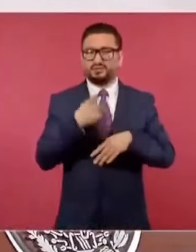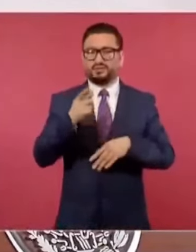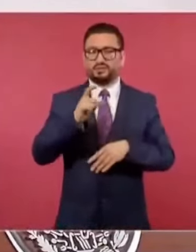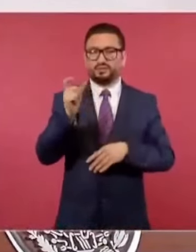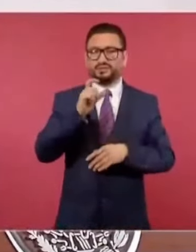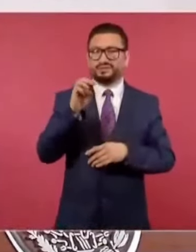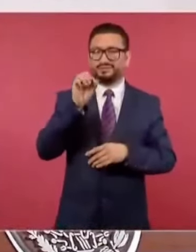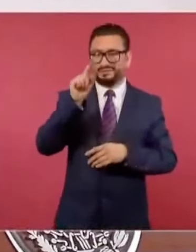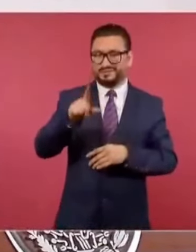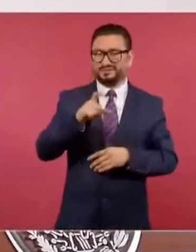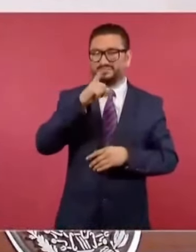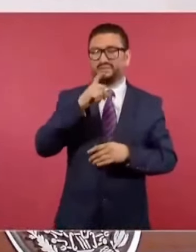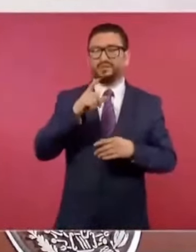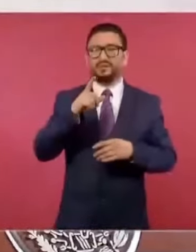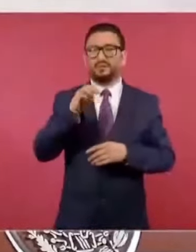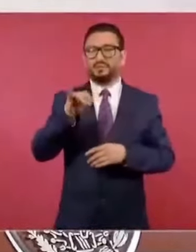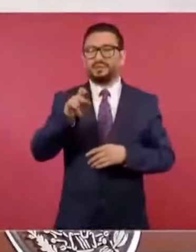Maynes.